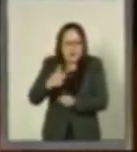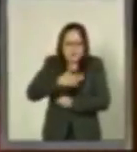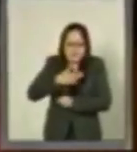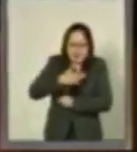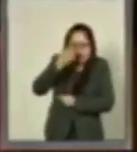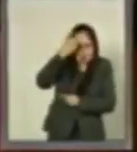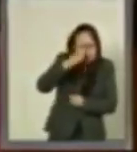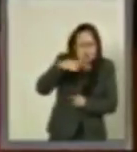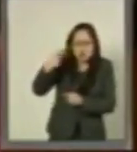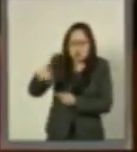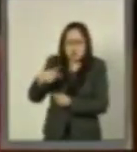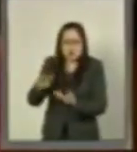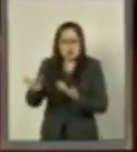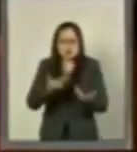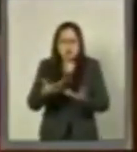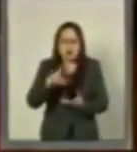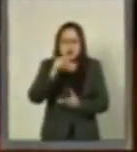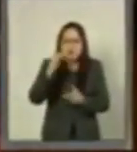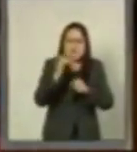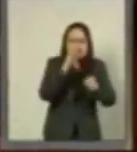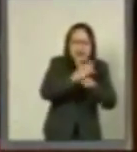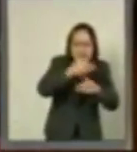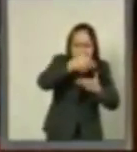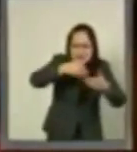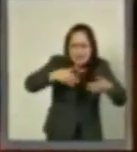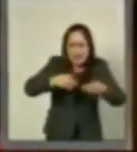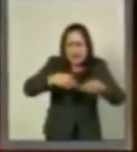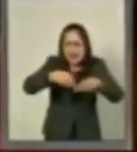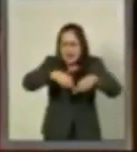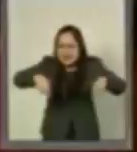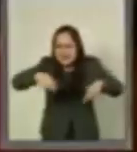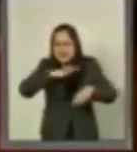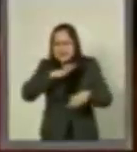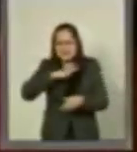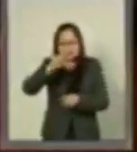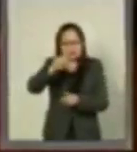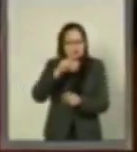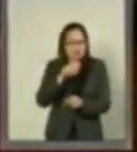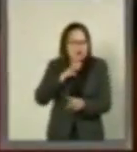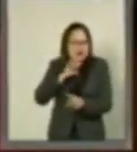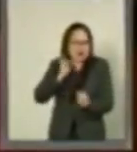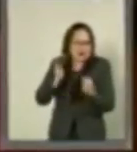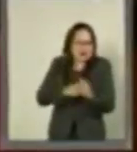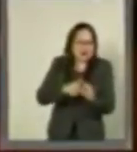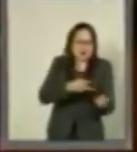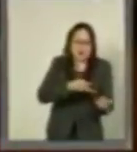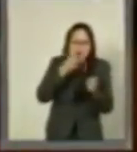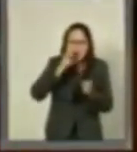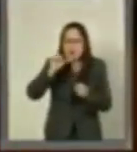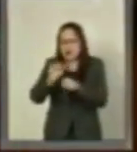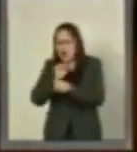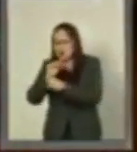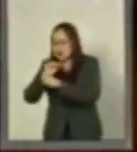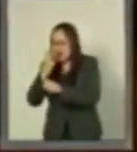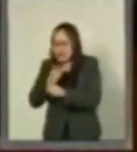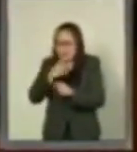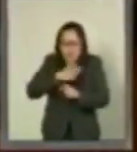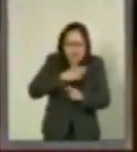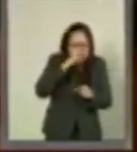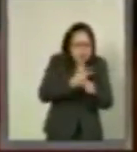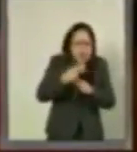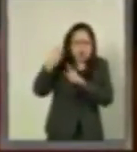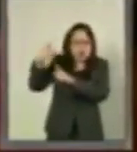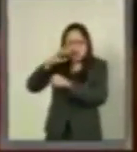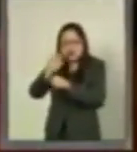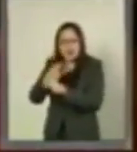territoriales. De aquí para acá cometen actos federales y de aquí para acá roban a un transeúnte, a una casa, a un vehículo. El vehículo que